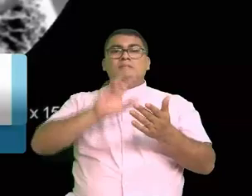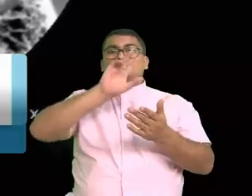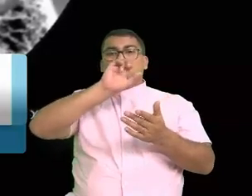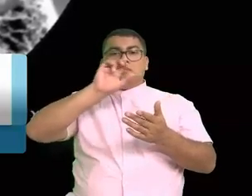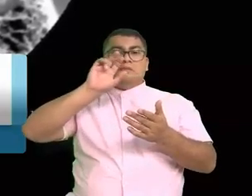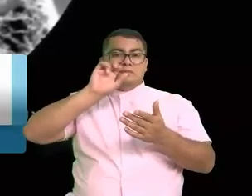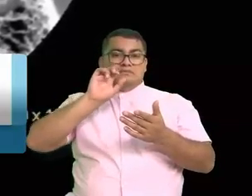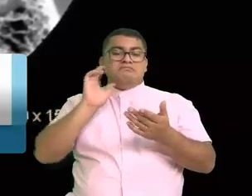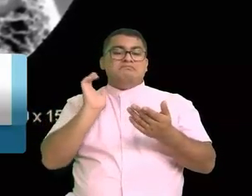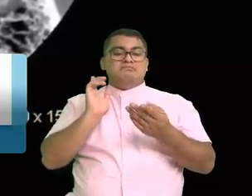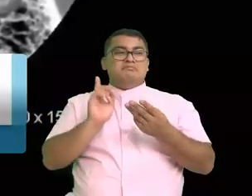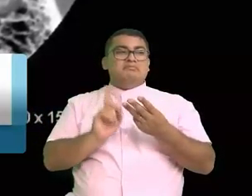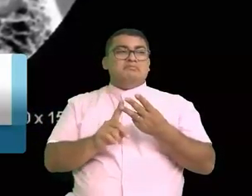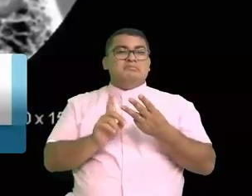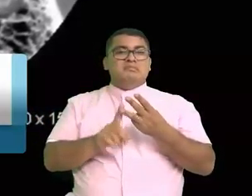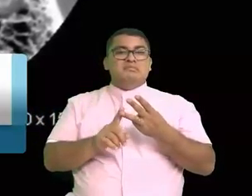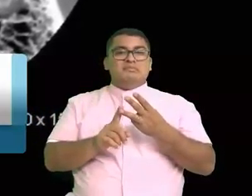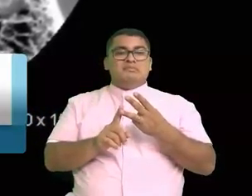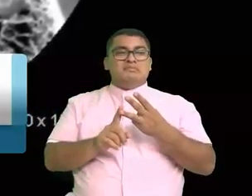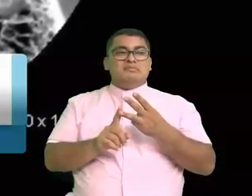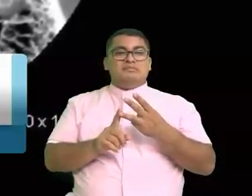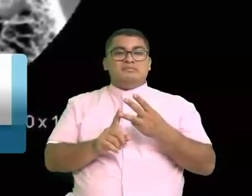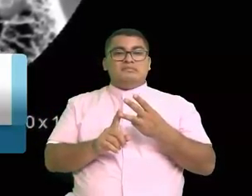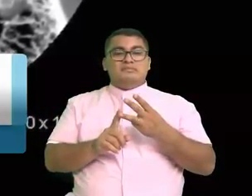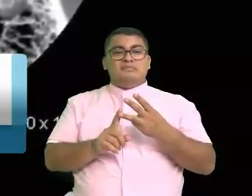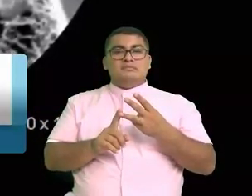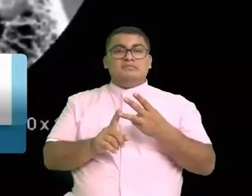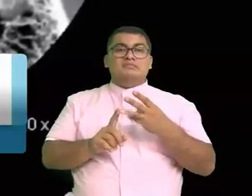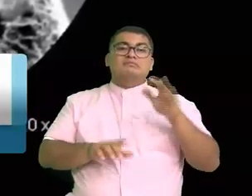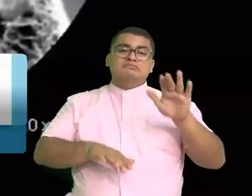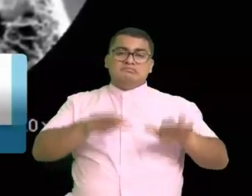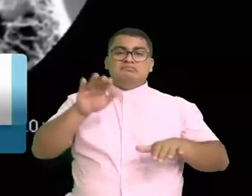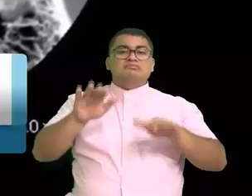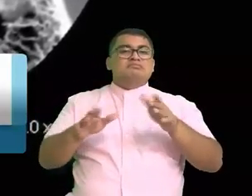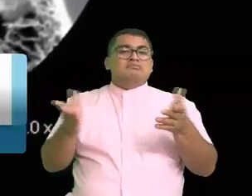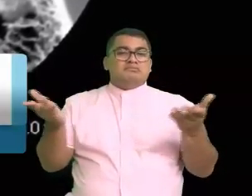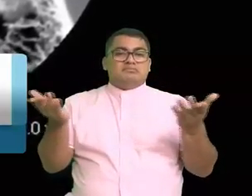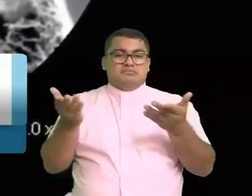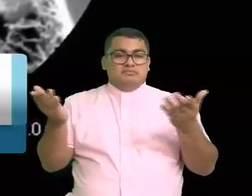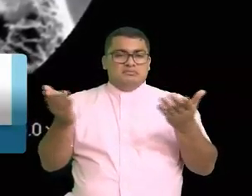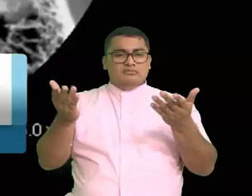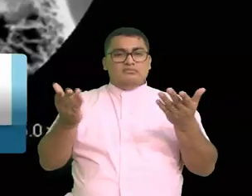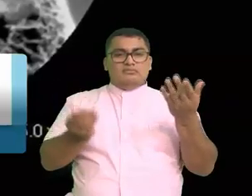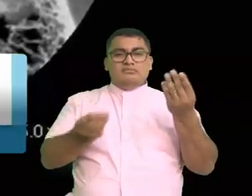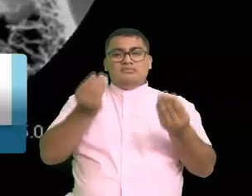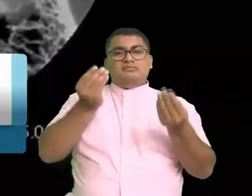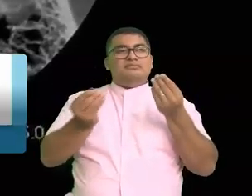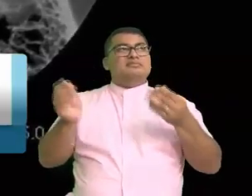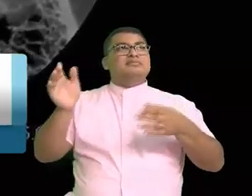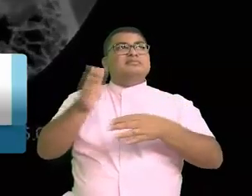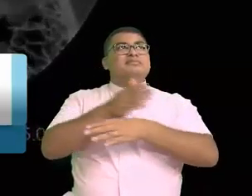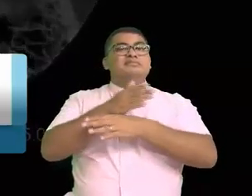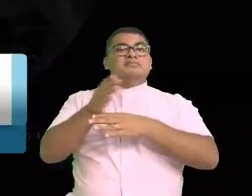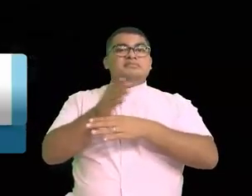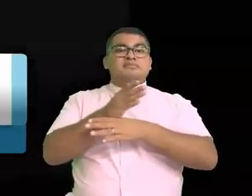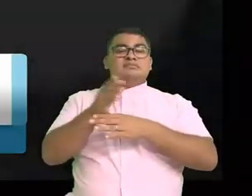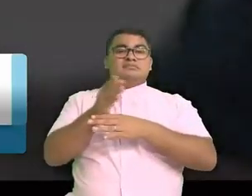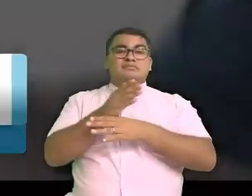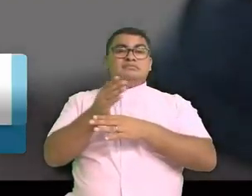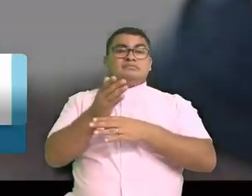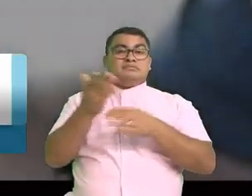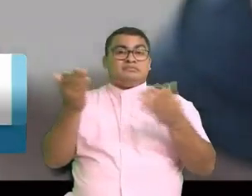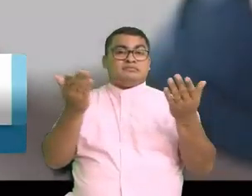corticoides que puedes utilizar. A veces hay que complementarlo dependiendo del grado de severidad